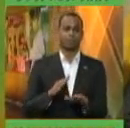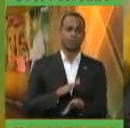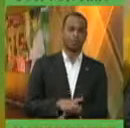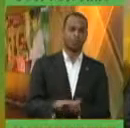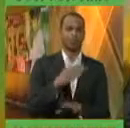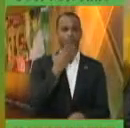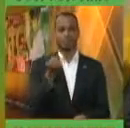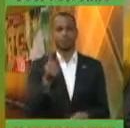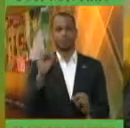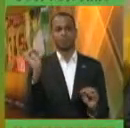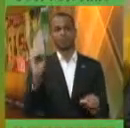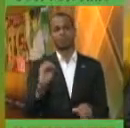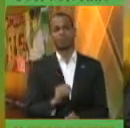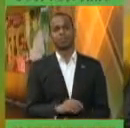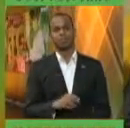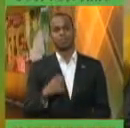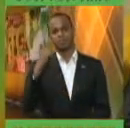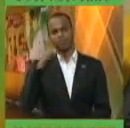mejor